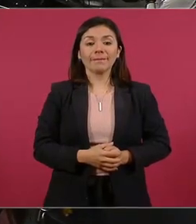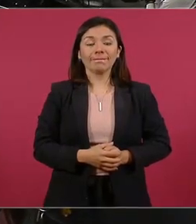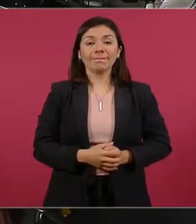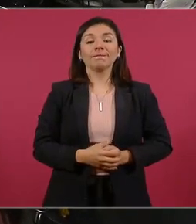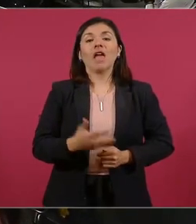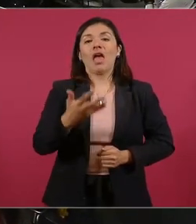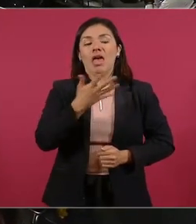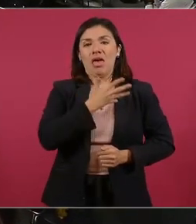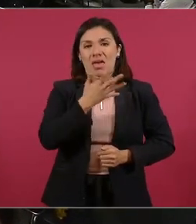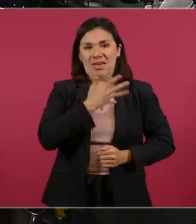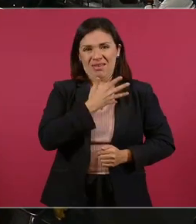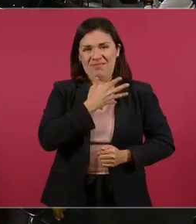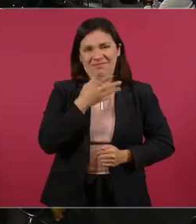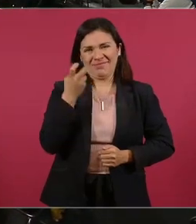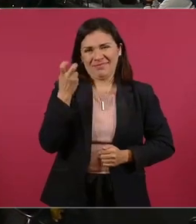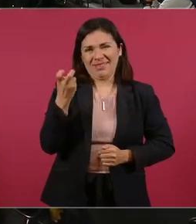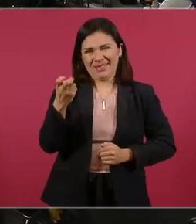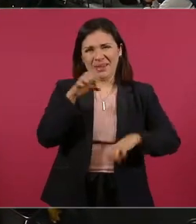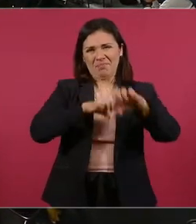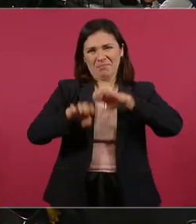las agencias estas